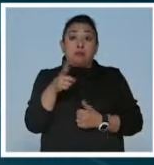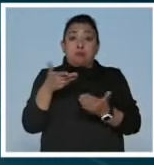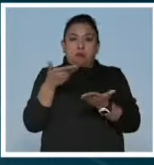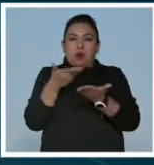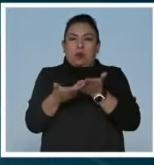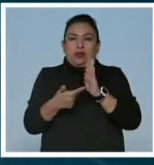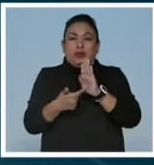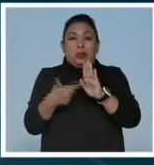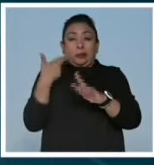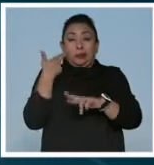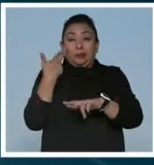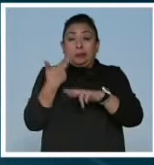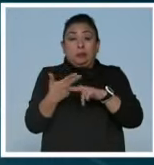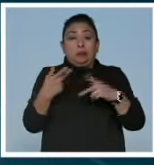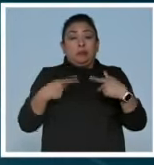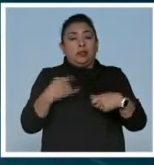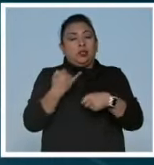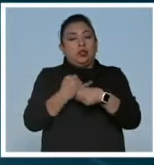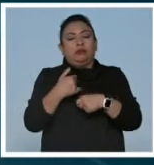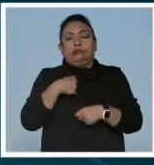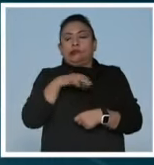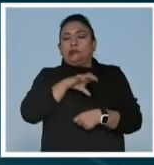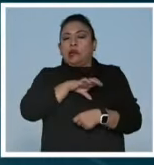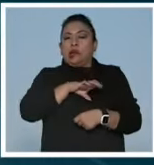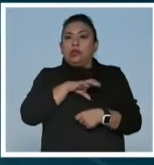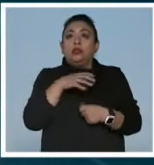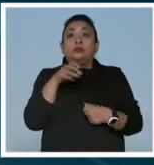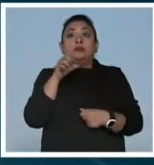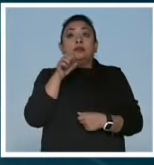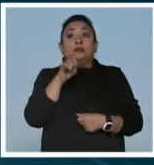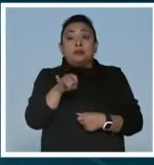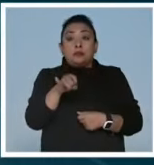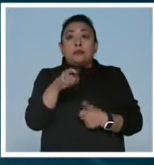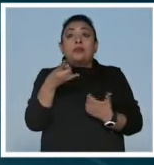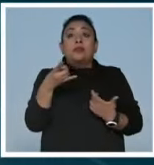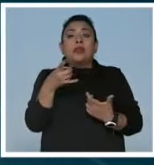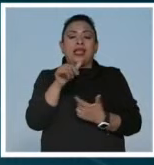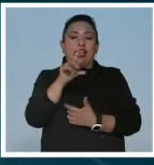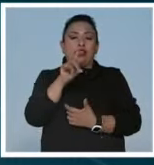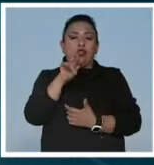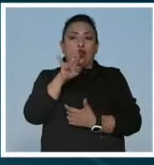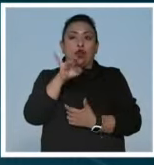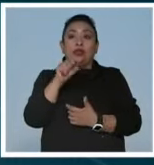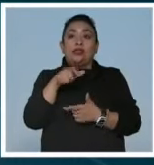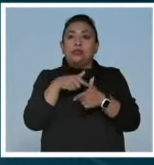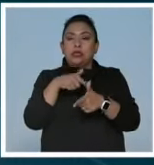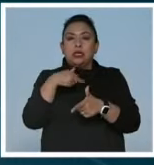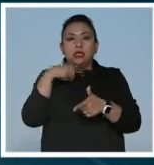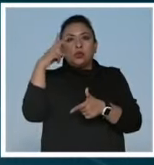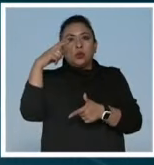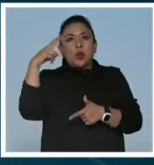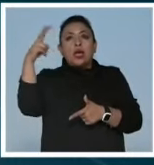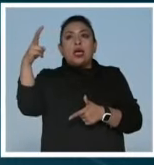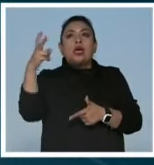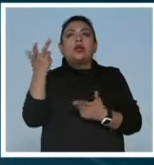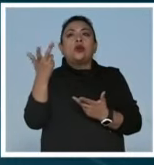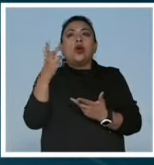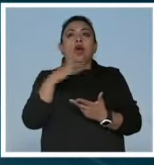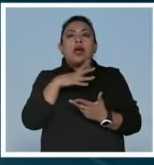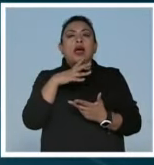que les platicamos, un personaje que queremos muchísimo, Laura. Efectivamente, porque los androides siguen soñando mientras